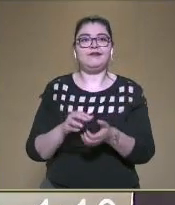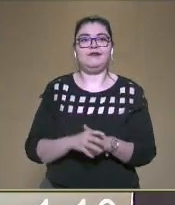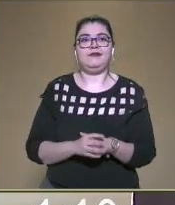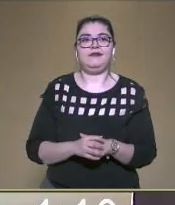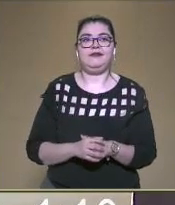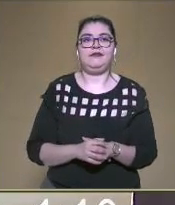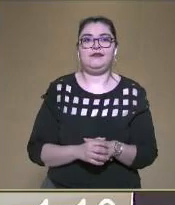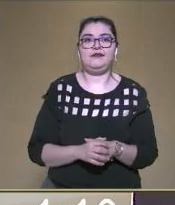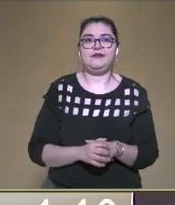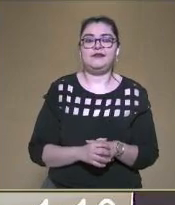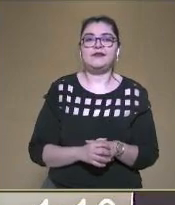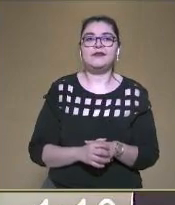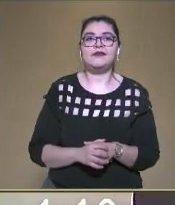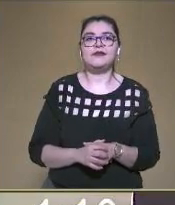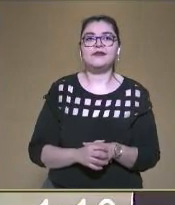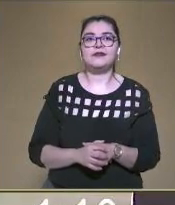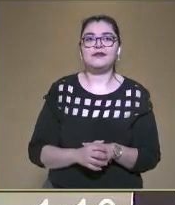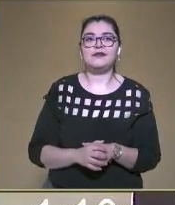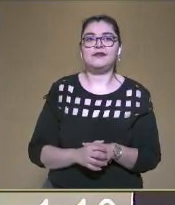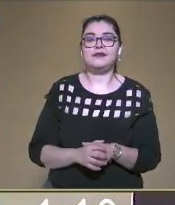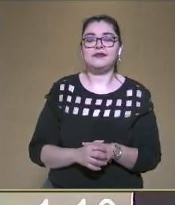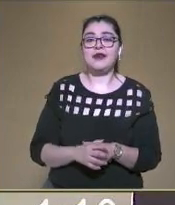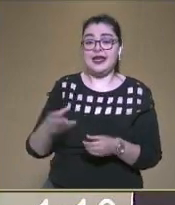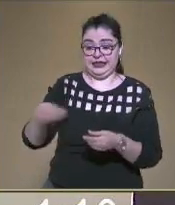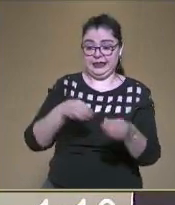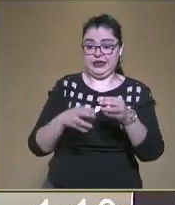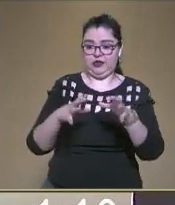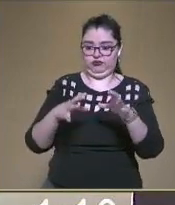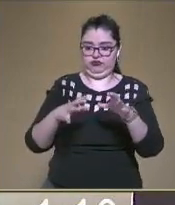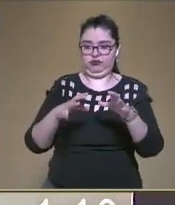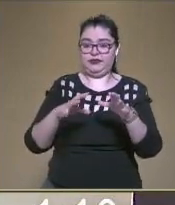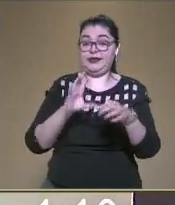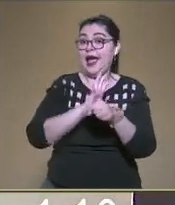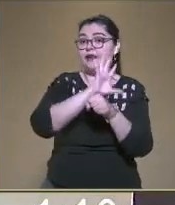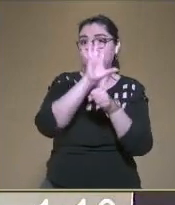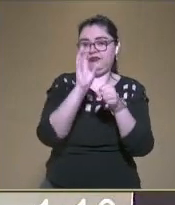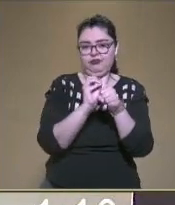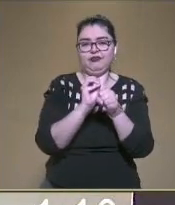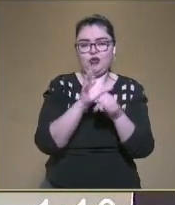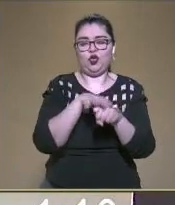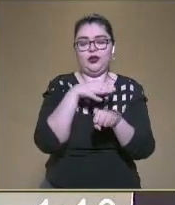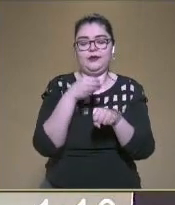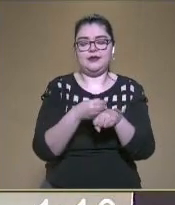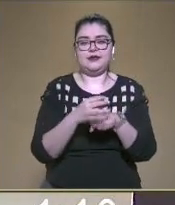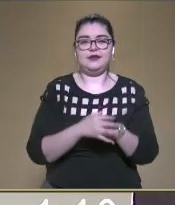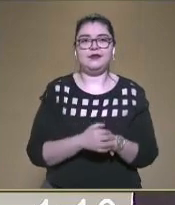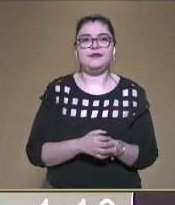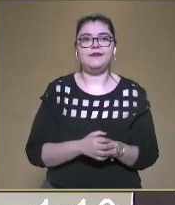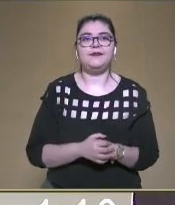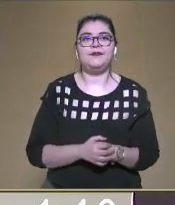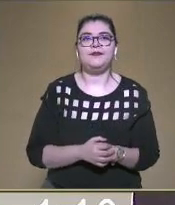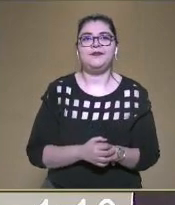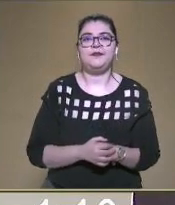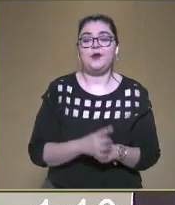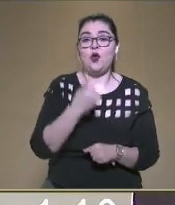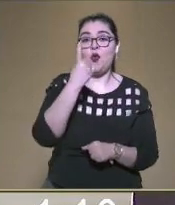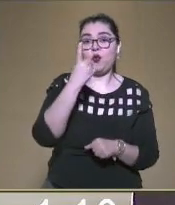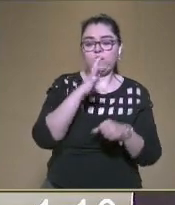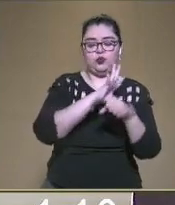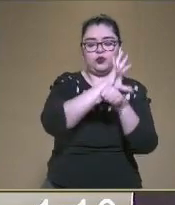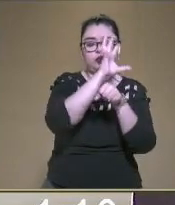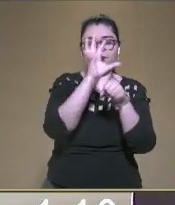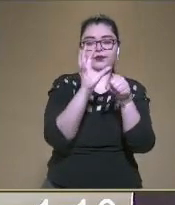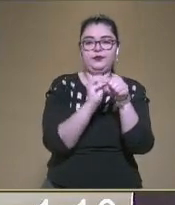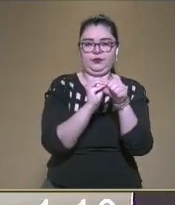acomodar estos cuartos para formar el... entero. El entero. Ahora sí ya tengo otra vez la pizza,